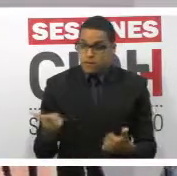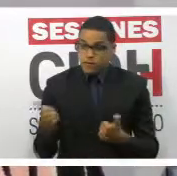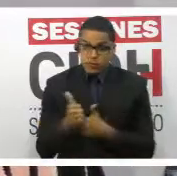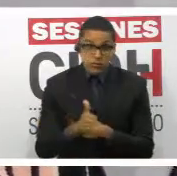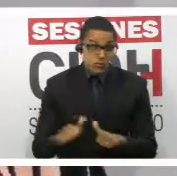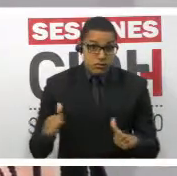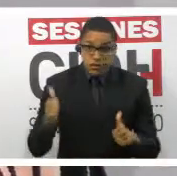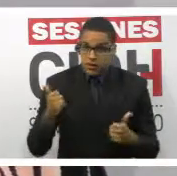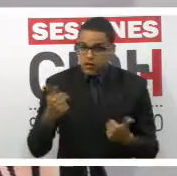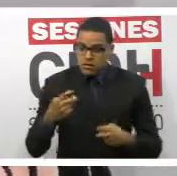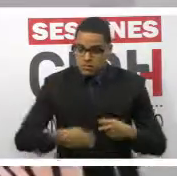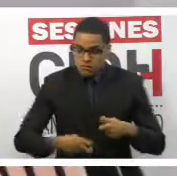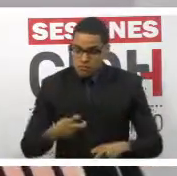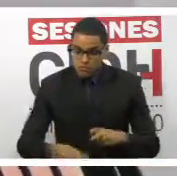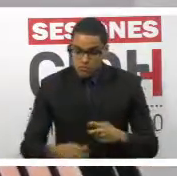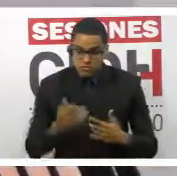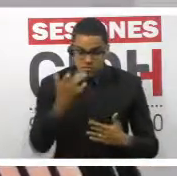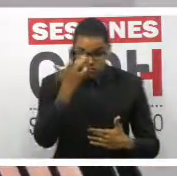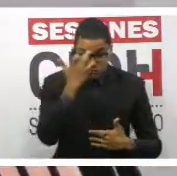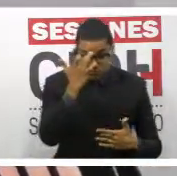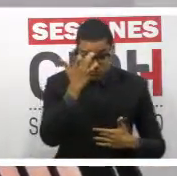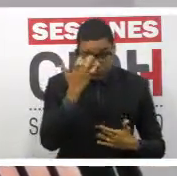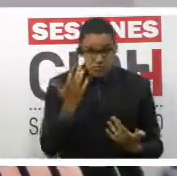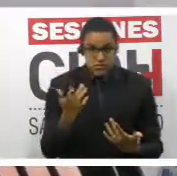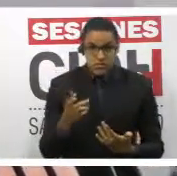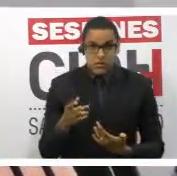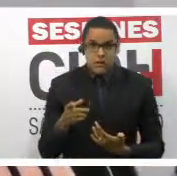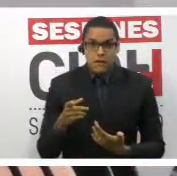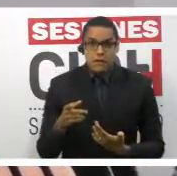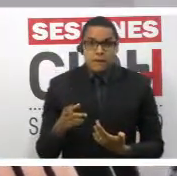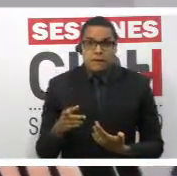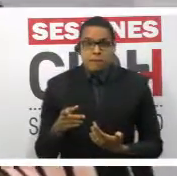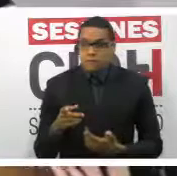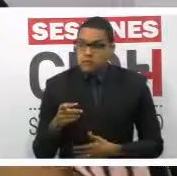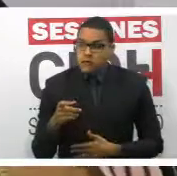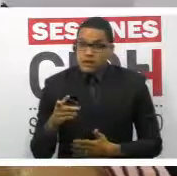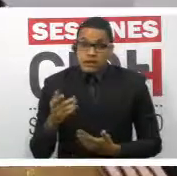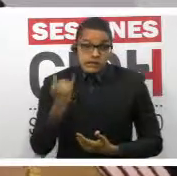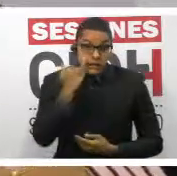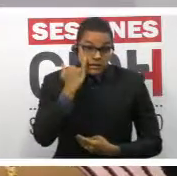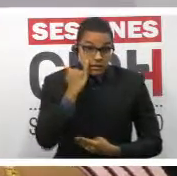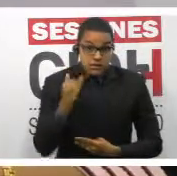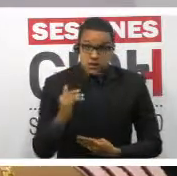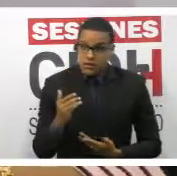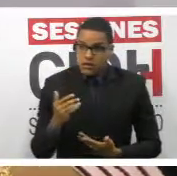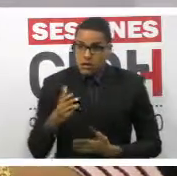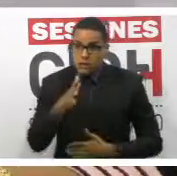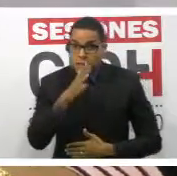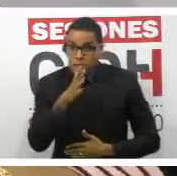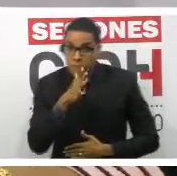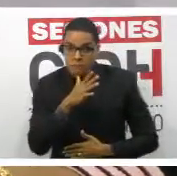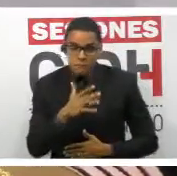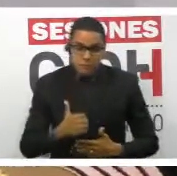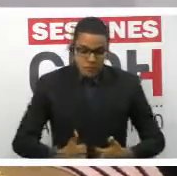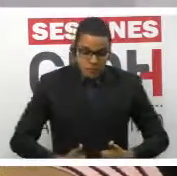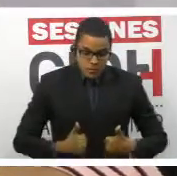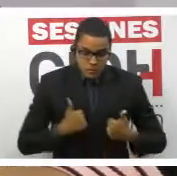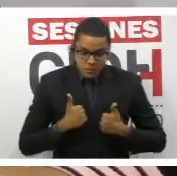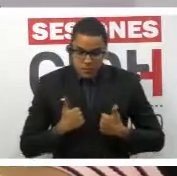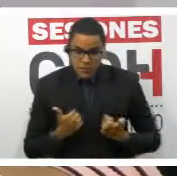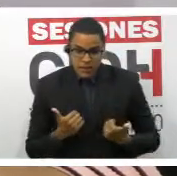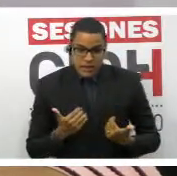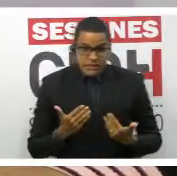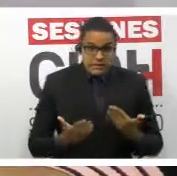la que está en juego la vida de la madre o en circunstancias especiales que algunas